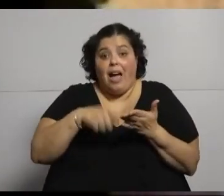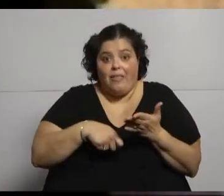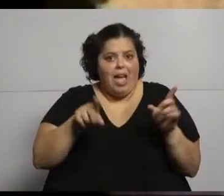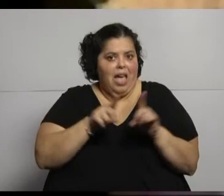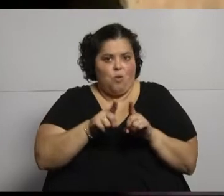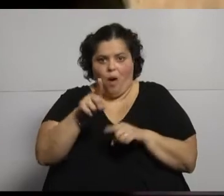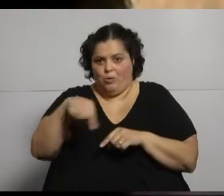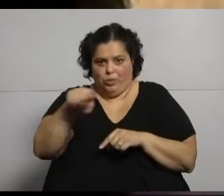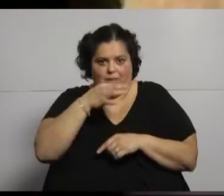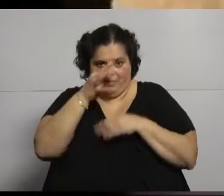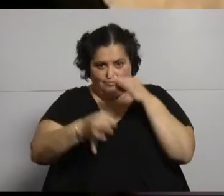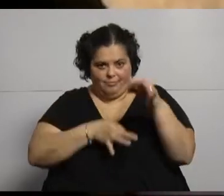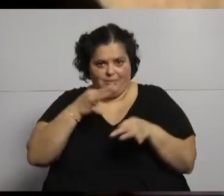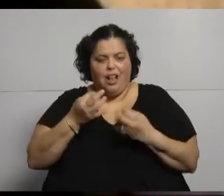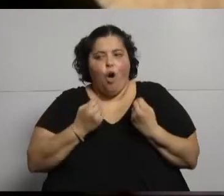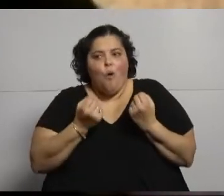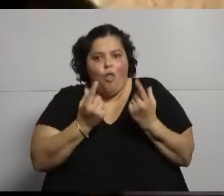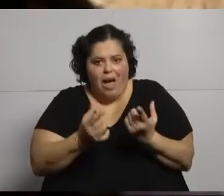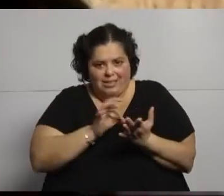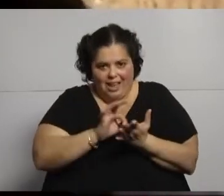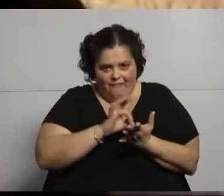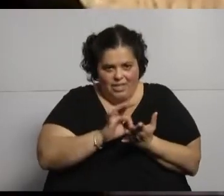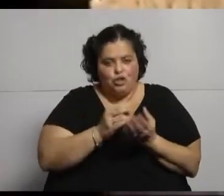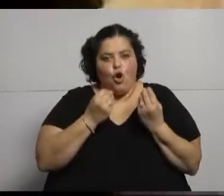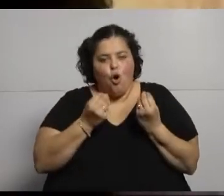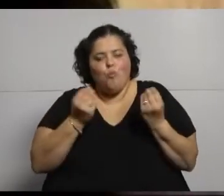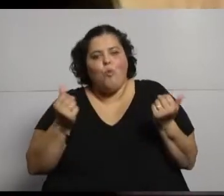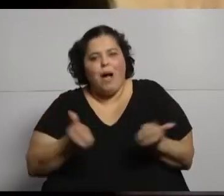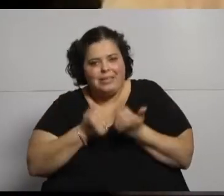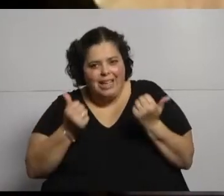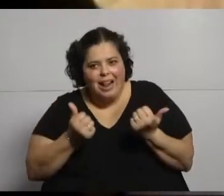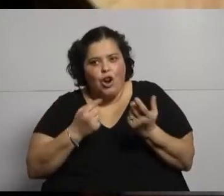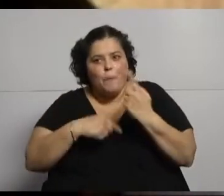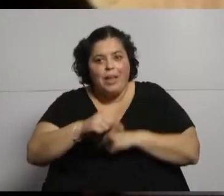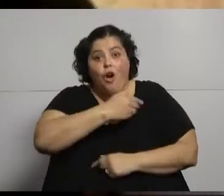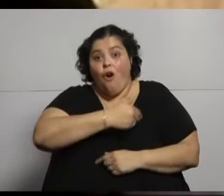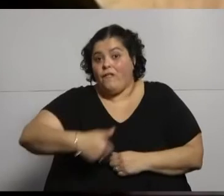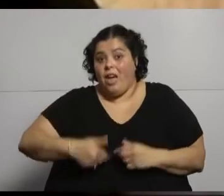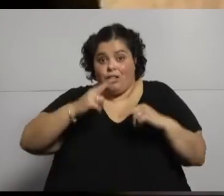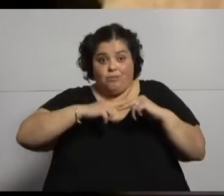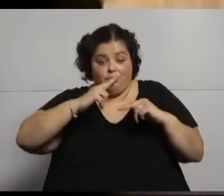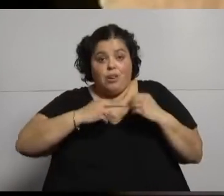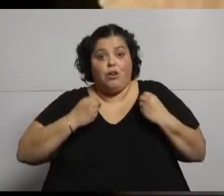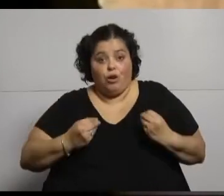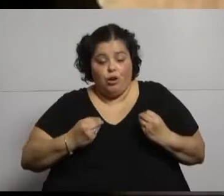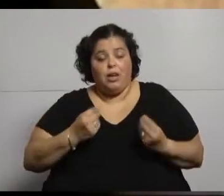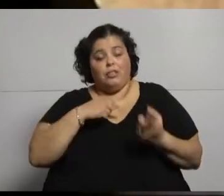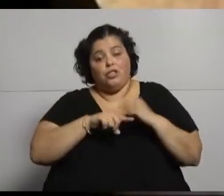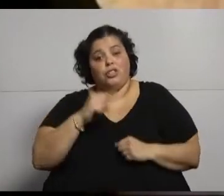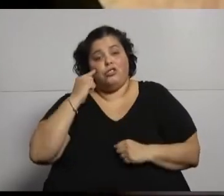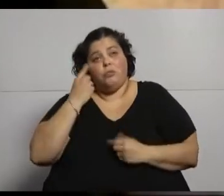ustedes, servicios, pero cómo hacerlo desde un gobierno remoto. Entonces nos planteamos,